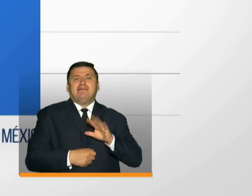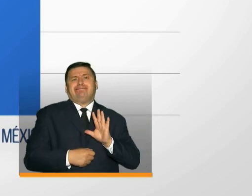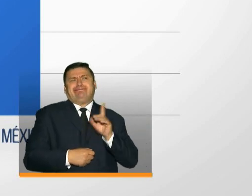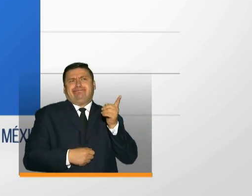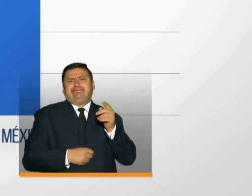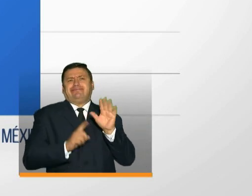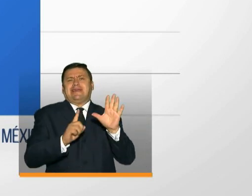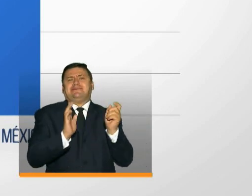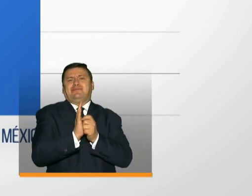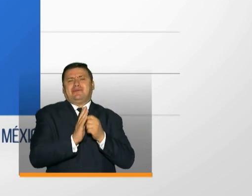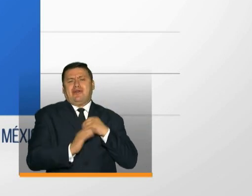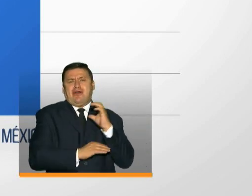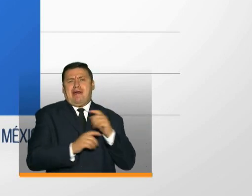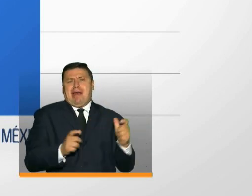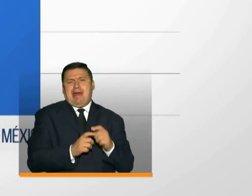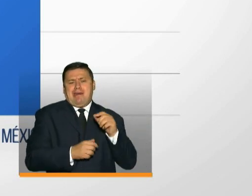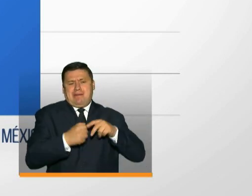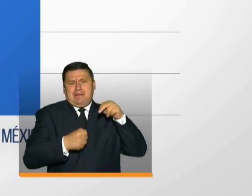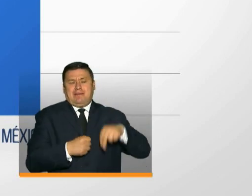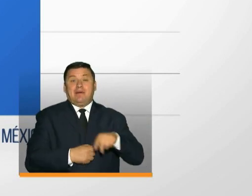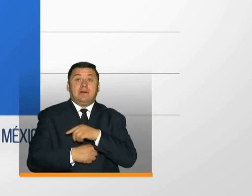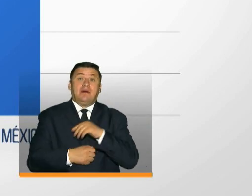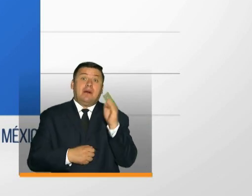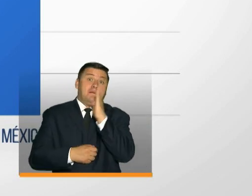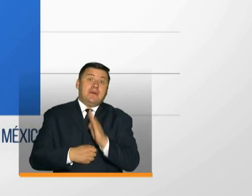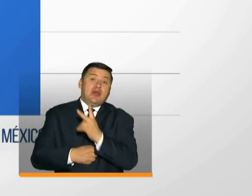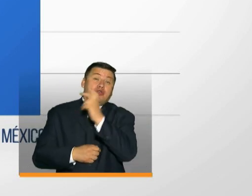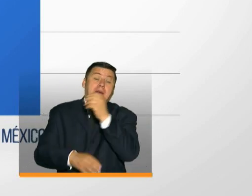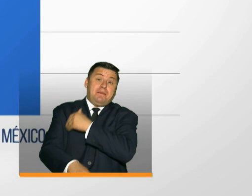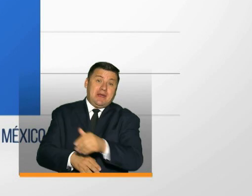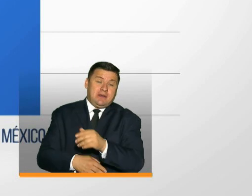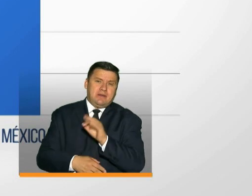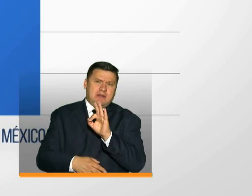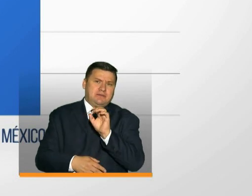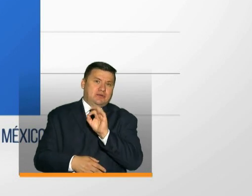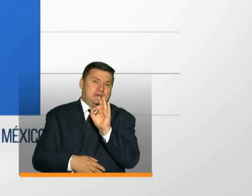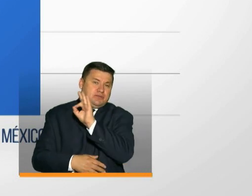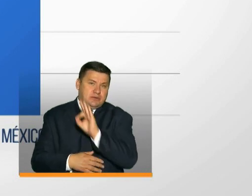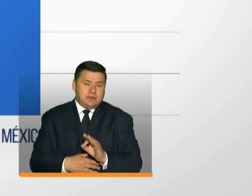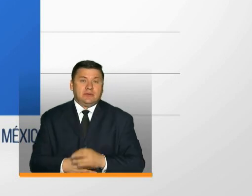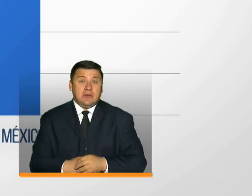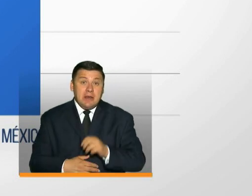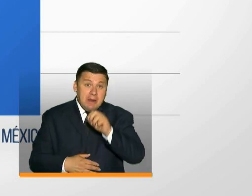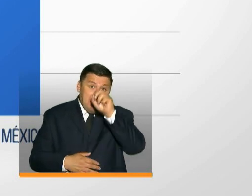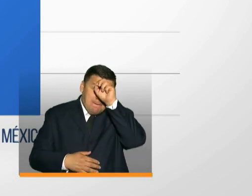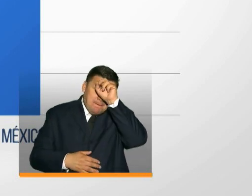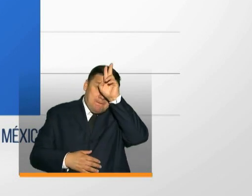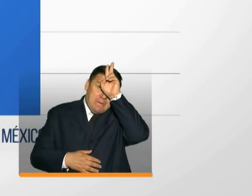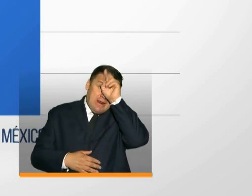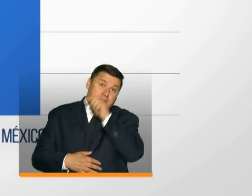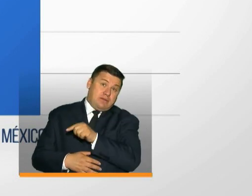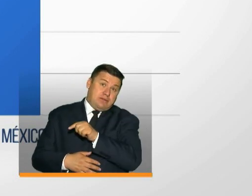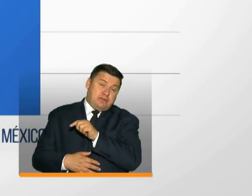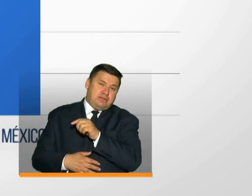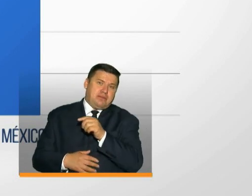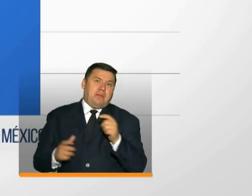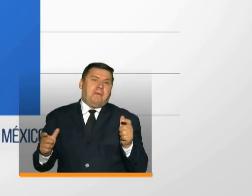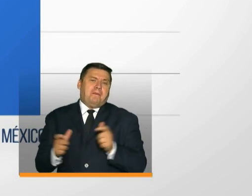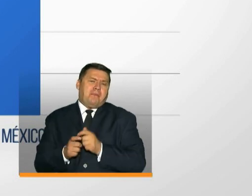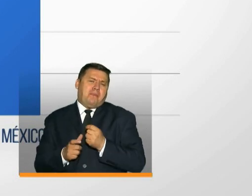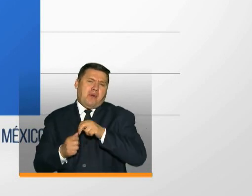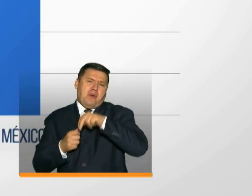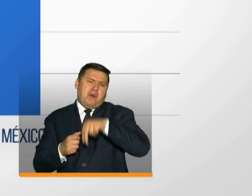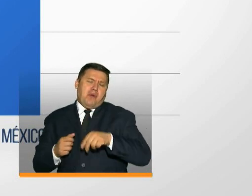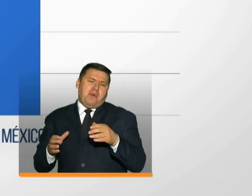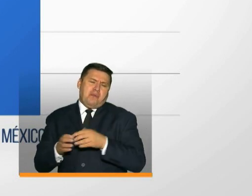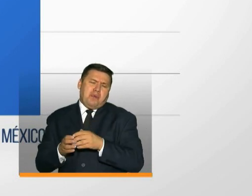la población. Brasil está también por encima de 200 millones, 3.3%. Perú, que es un país que tiene menos población que